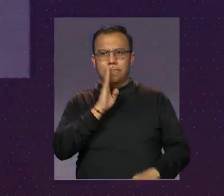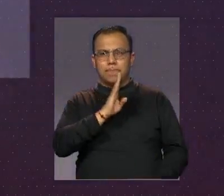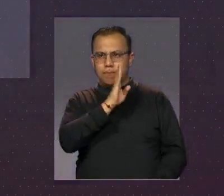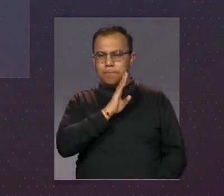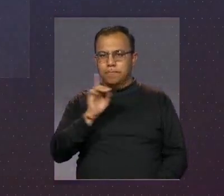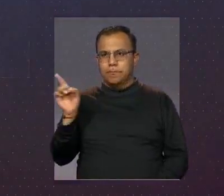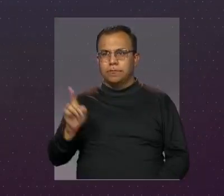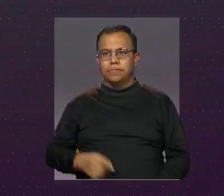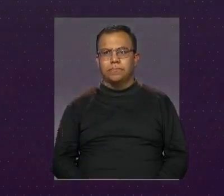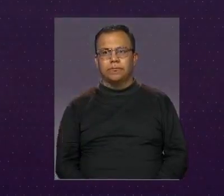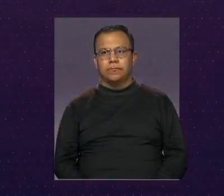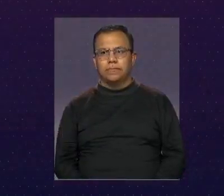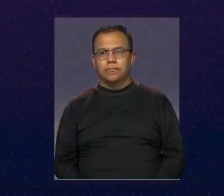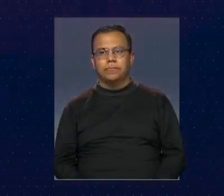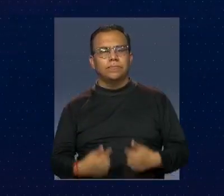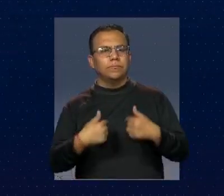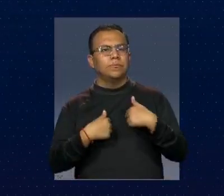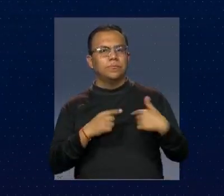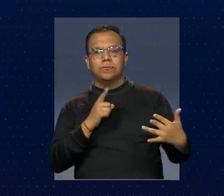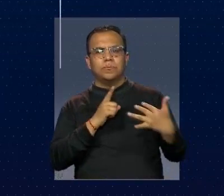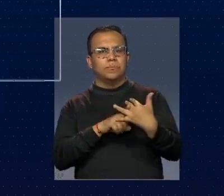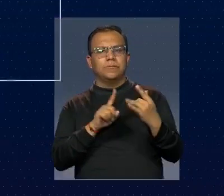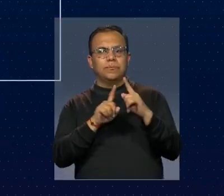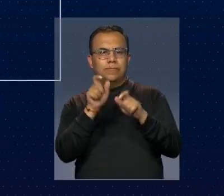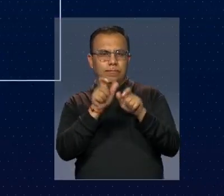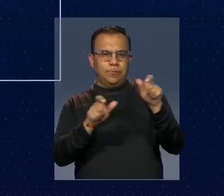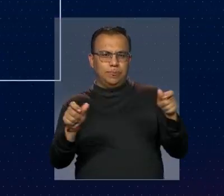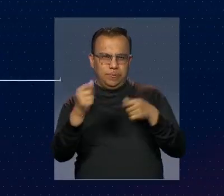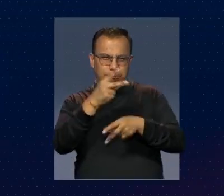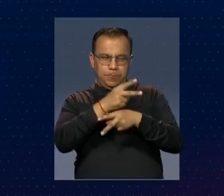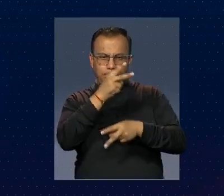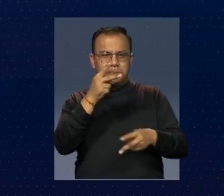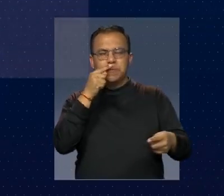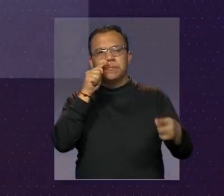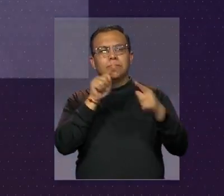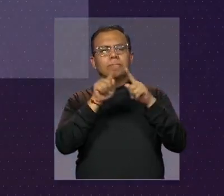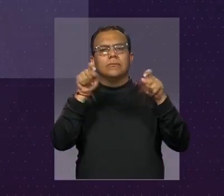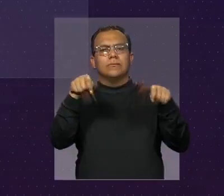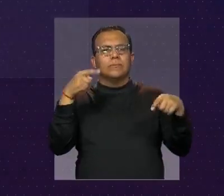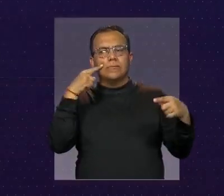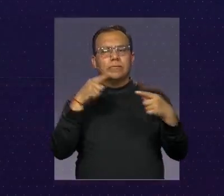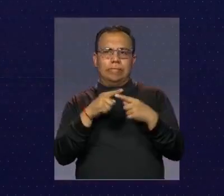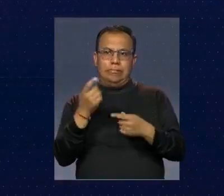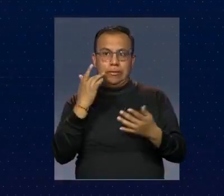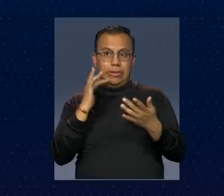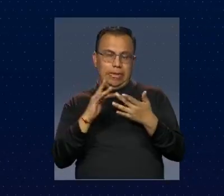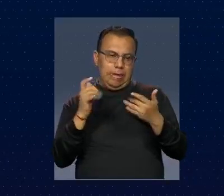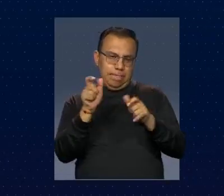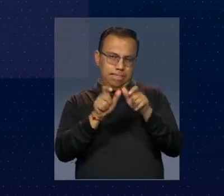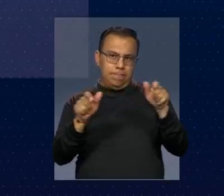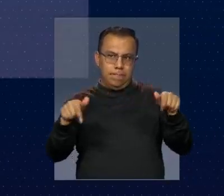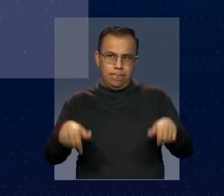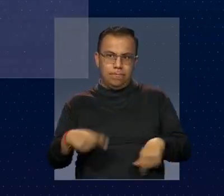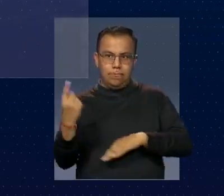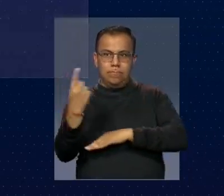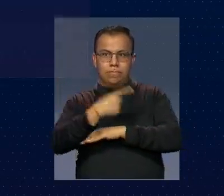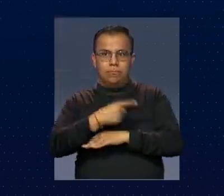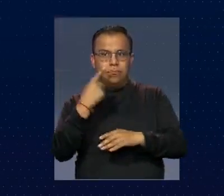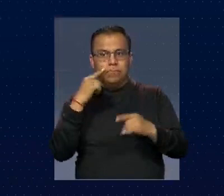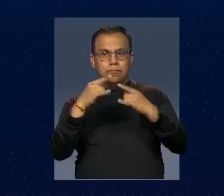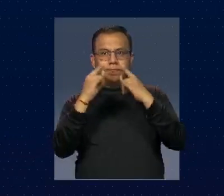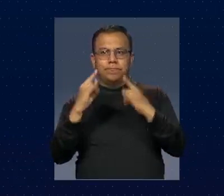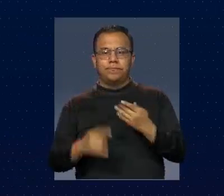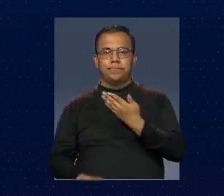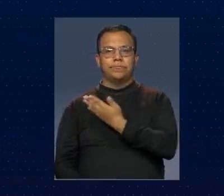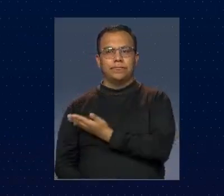en la madrugada fui víctima de manos criminales que, por envidia, decidieron dejar mi carpa en